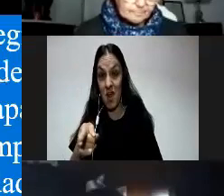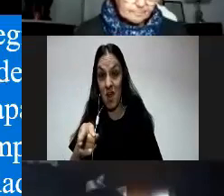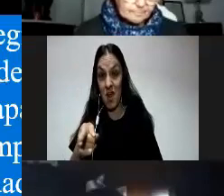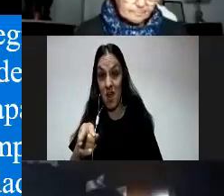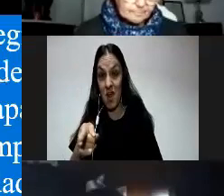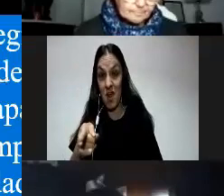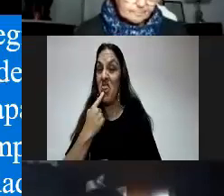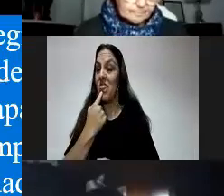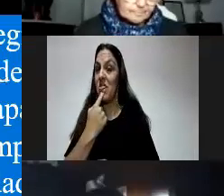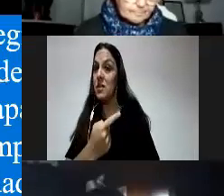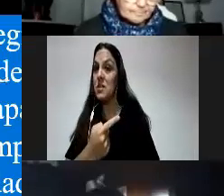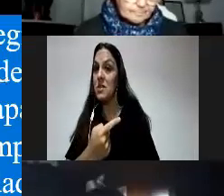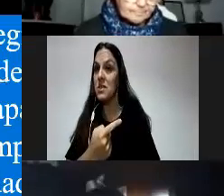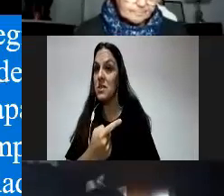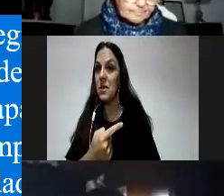manifiesta es lo siguiente: